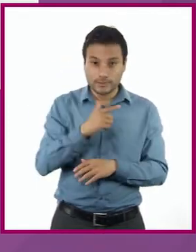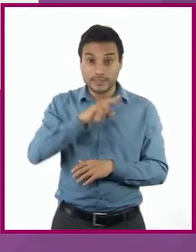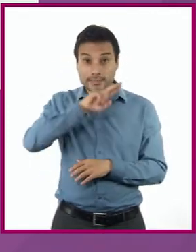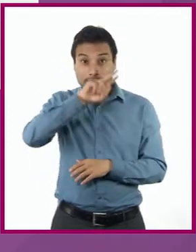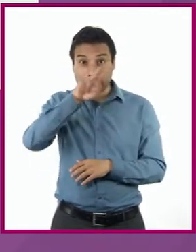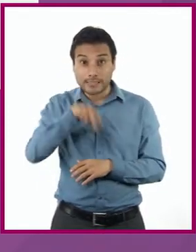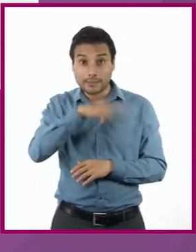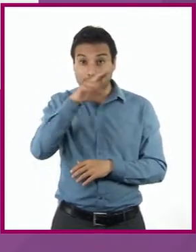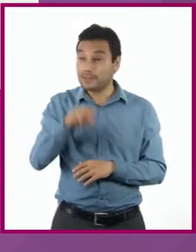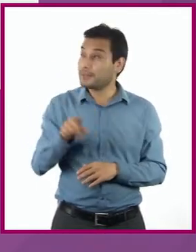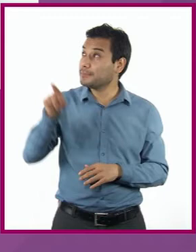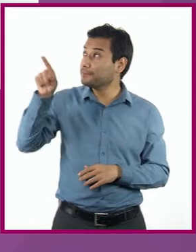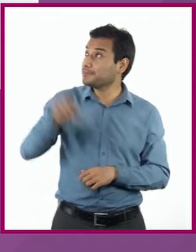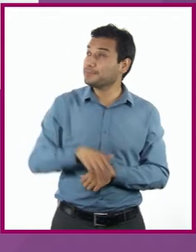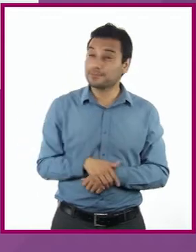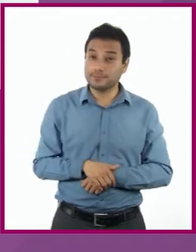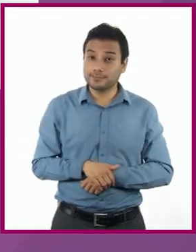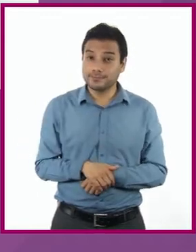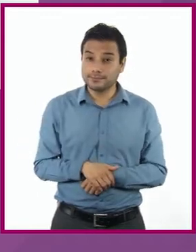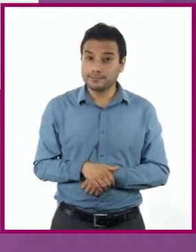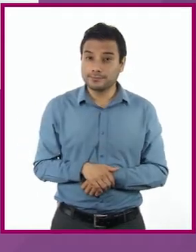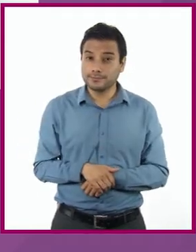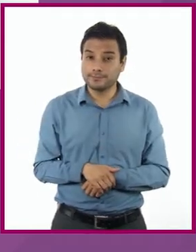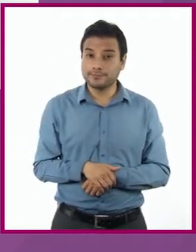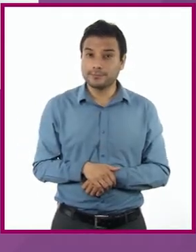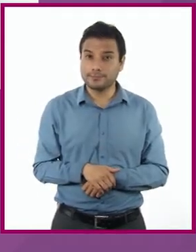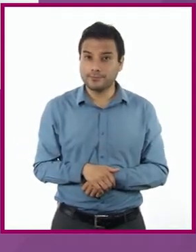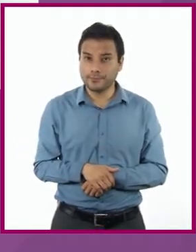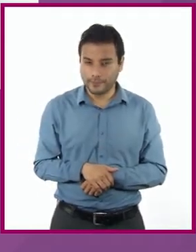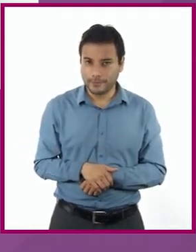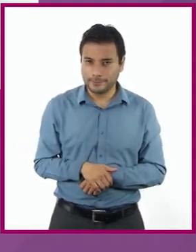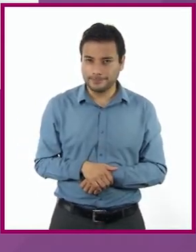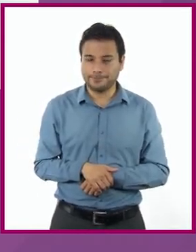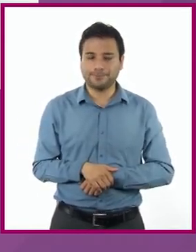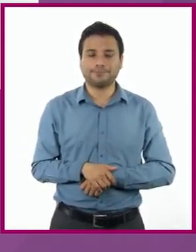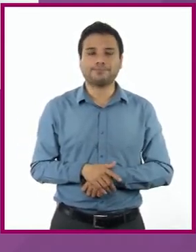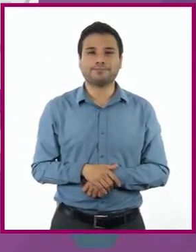serpiente, con un anillo superior contiene a la bóveda celeste.